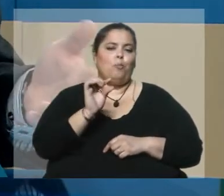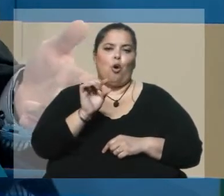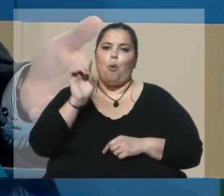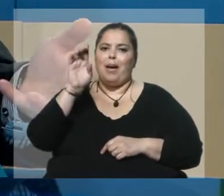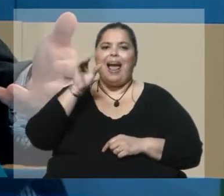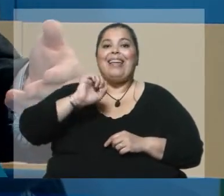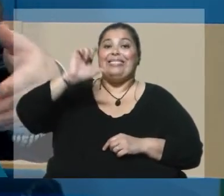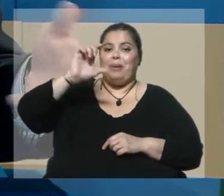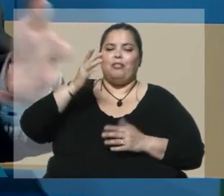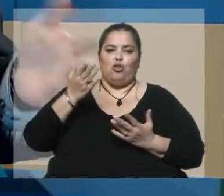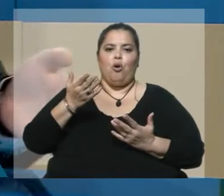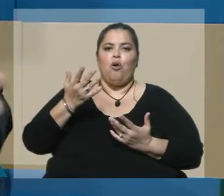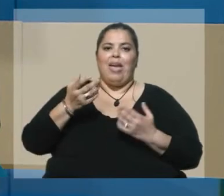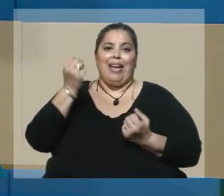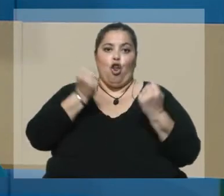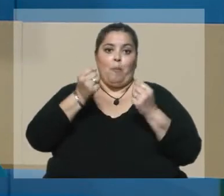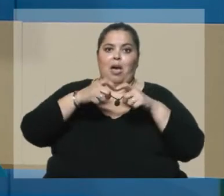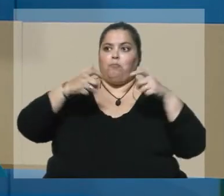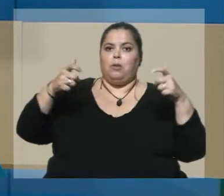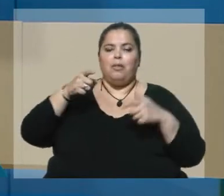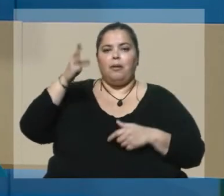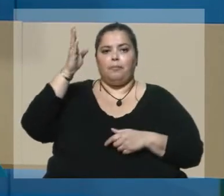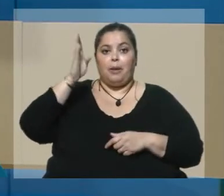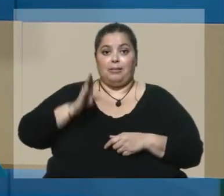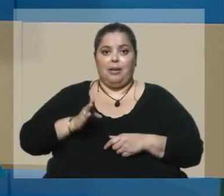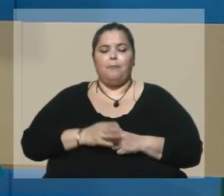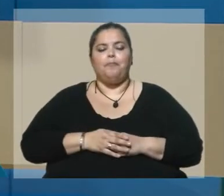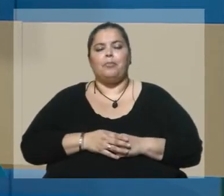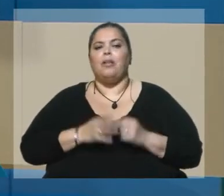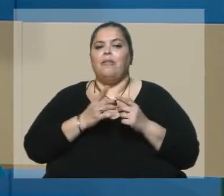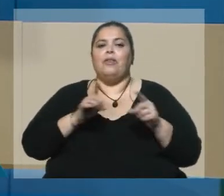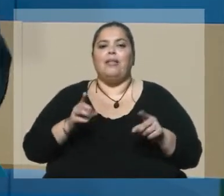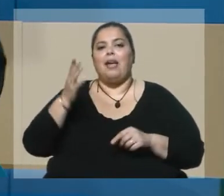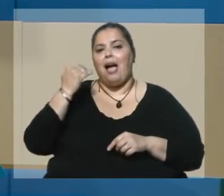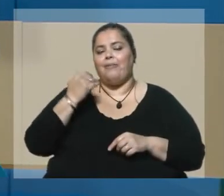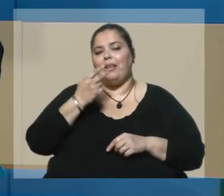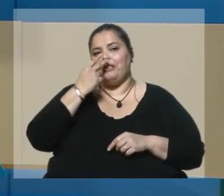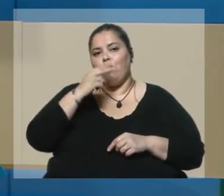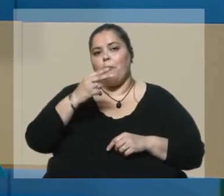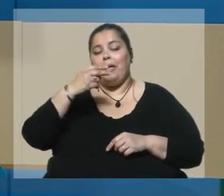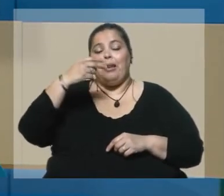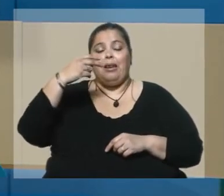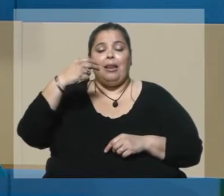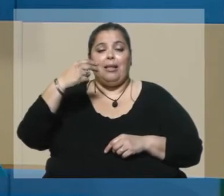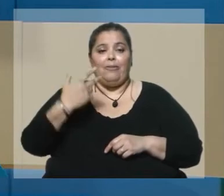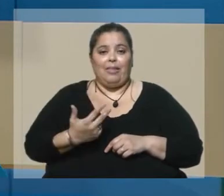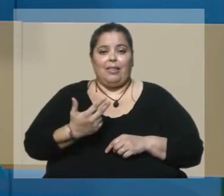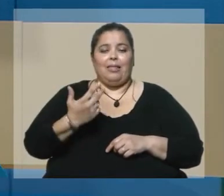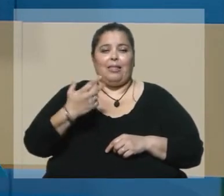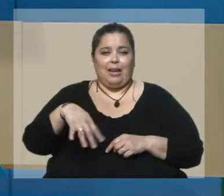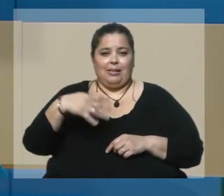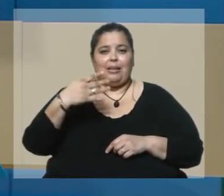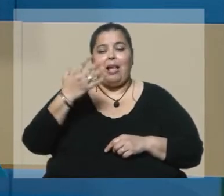entre 2003 2004 y 2013 Si se quiere en donde Brasil crecía tasas de cinco o seis siete por ciento